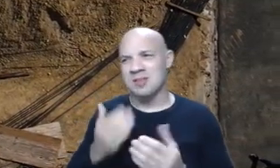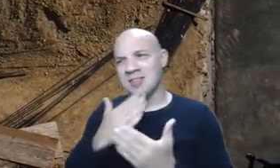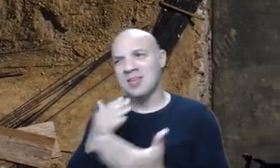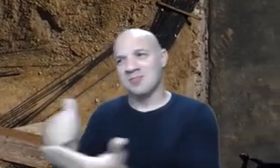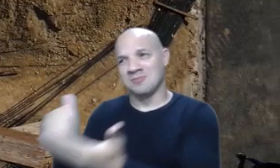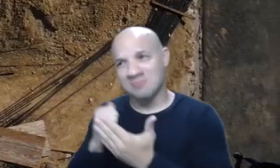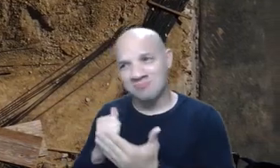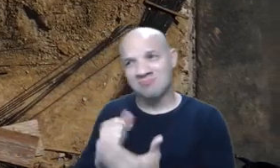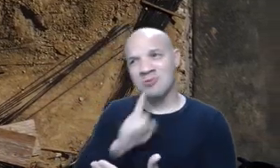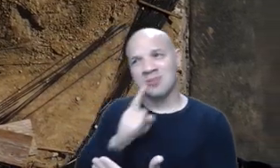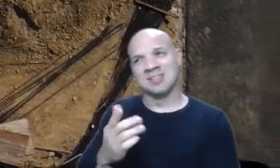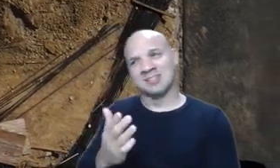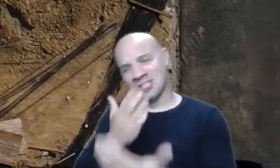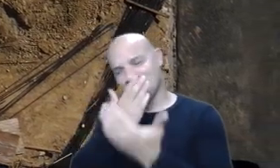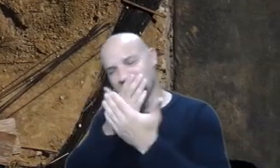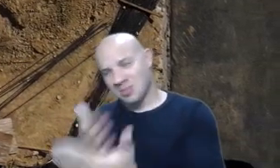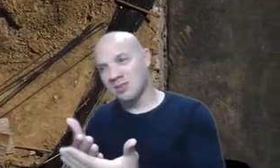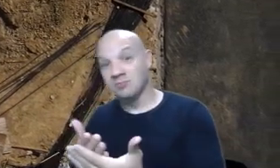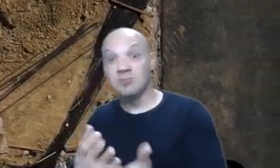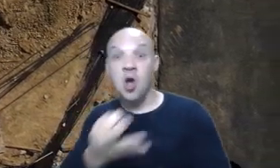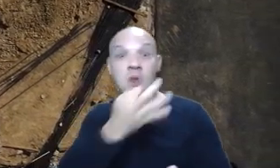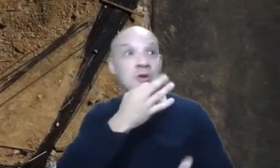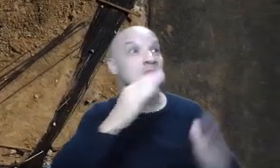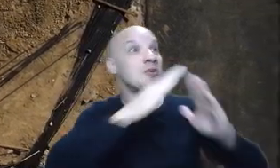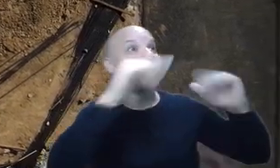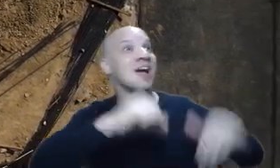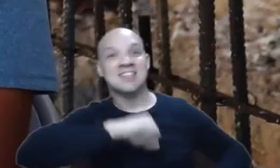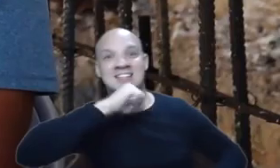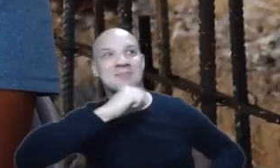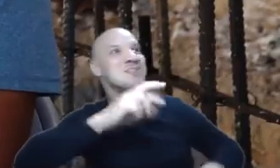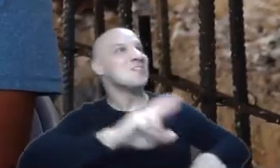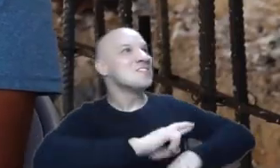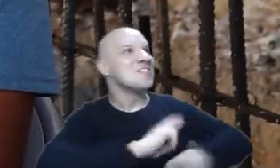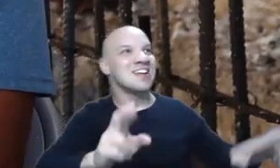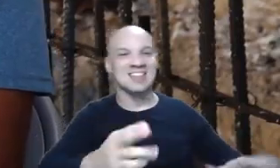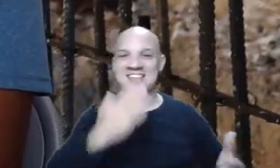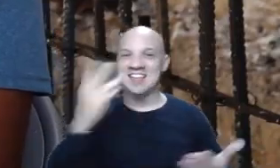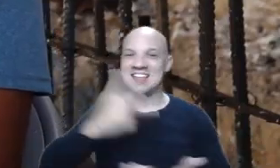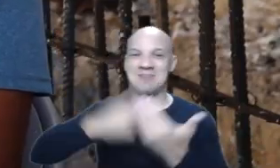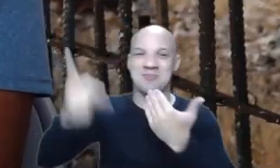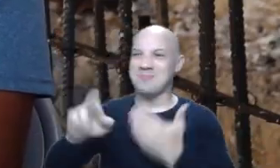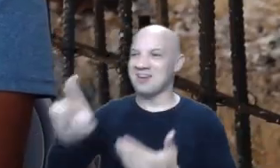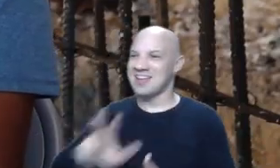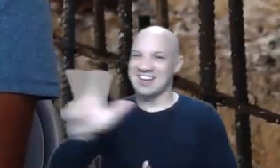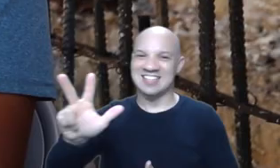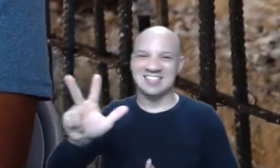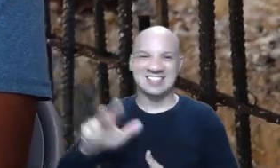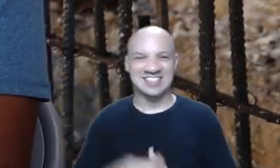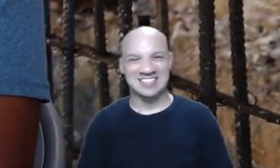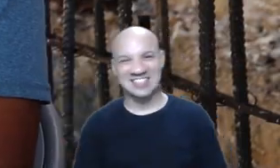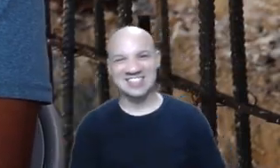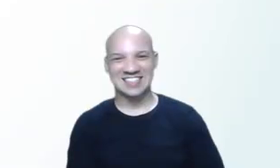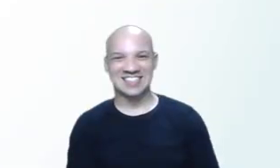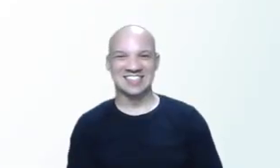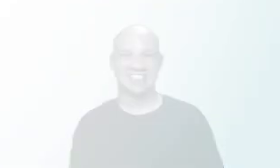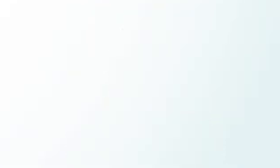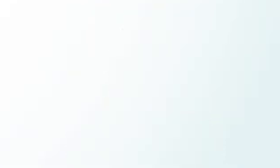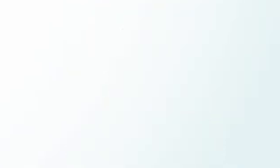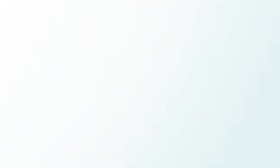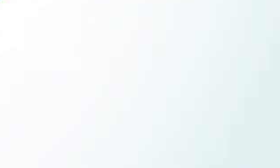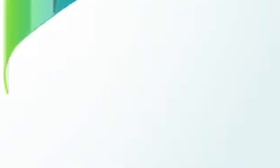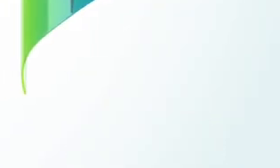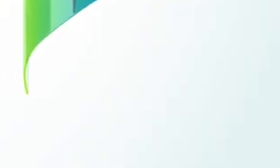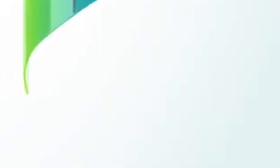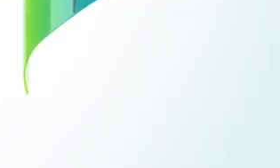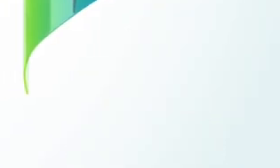los que necesitamos un poquito. Y estoy muy agradecido con ellos. Ya pronto, pues, voy a tener mi casa en cemento gracias al programa R3.